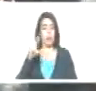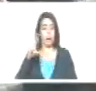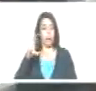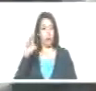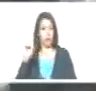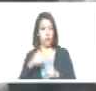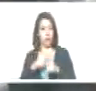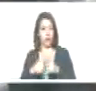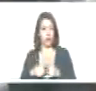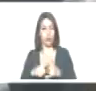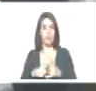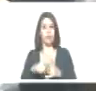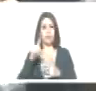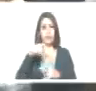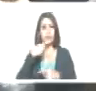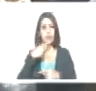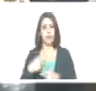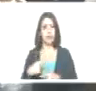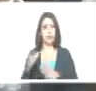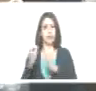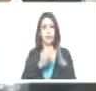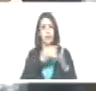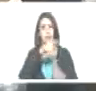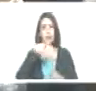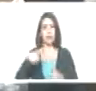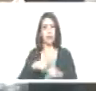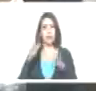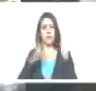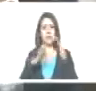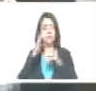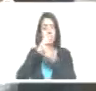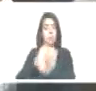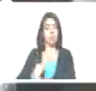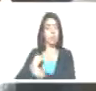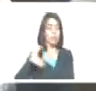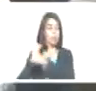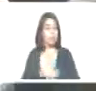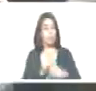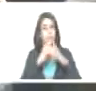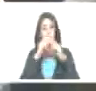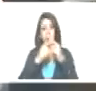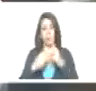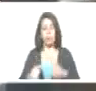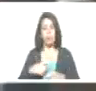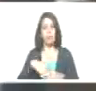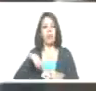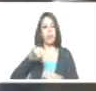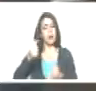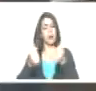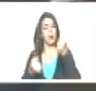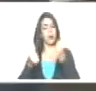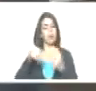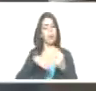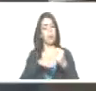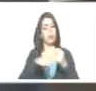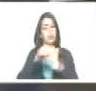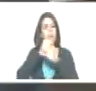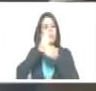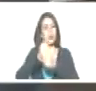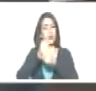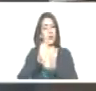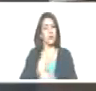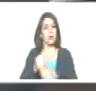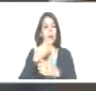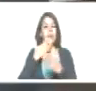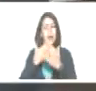Orza, aparte de la gente que vino en canoas, que vino en bongo, que venían por la sabana. Por siempre, gracias a Hugo Chávez,